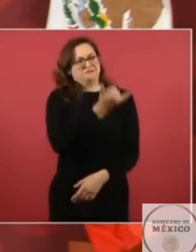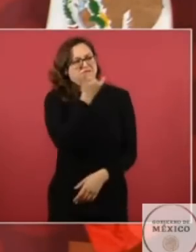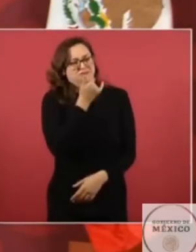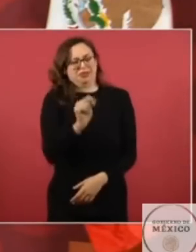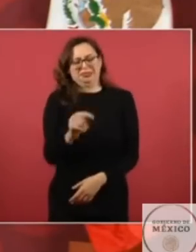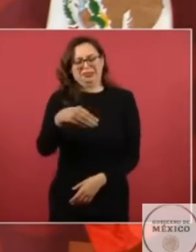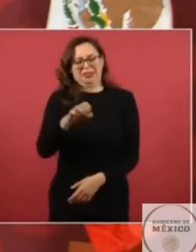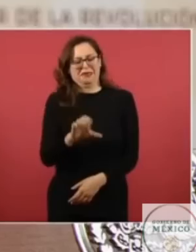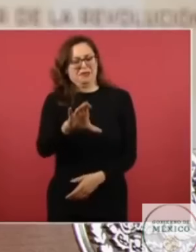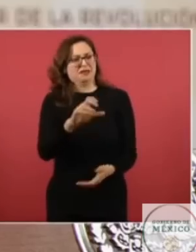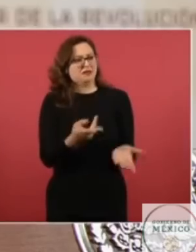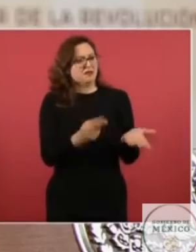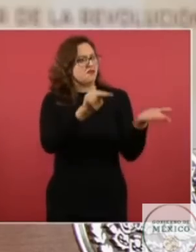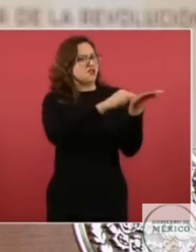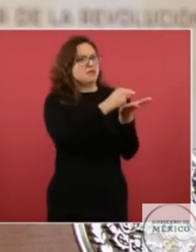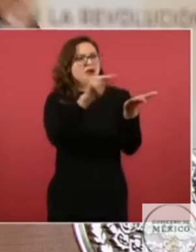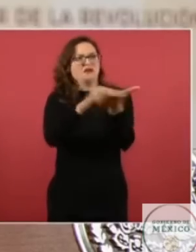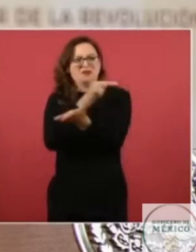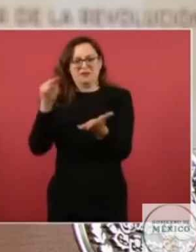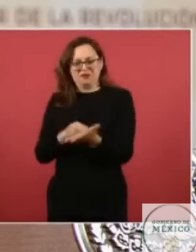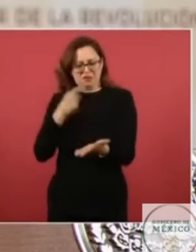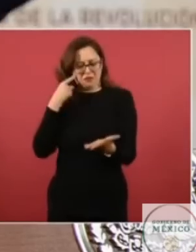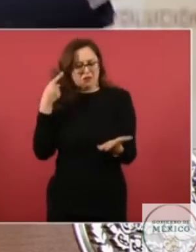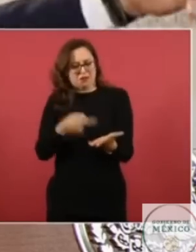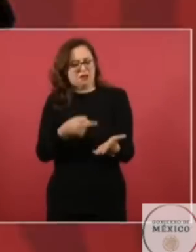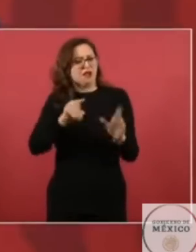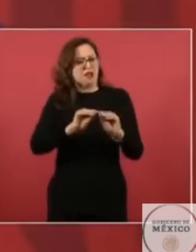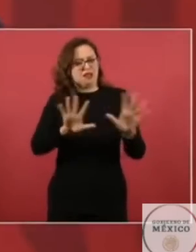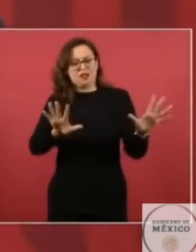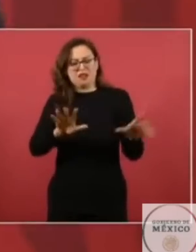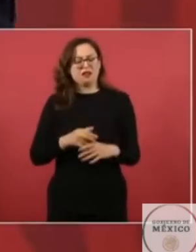con mucha claridad, y empiezan